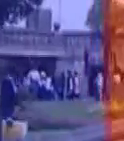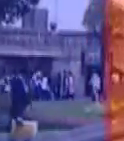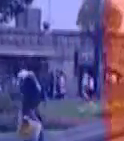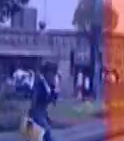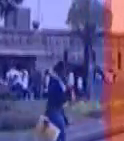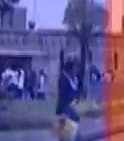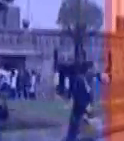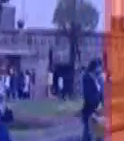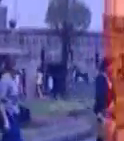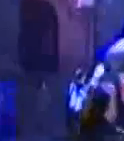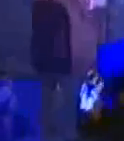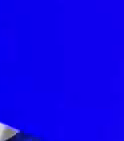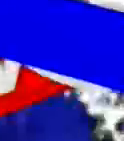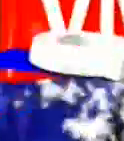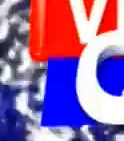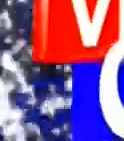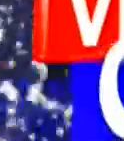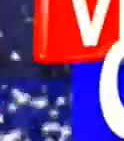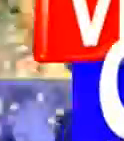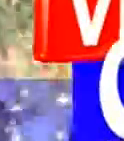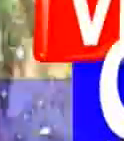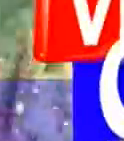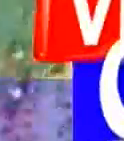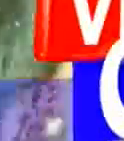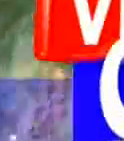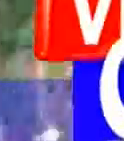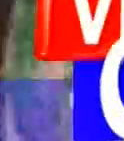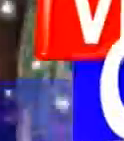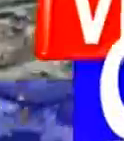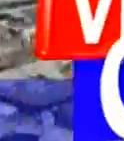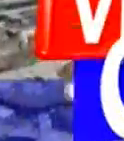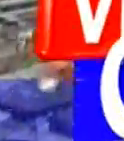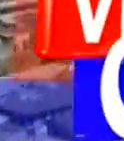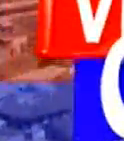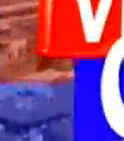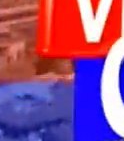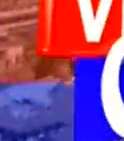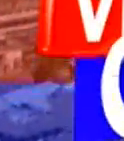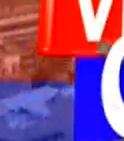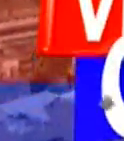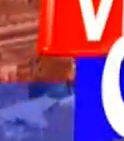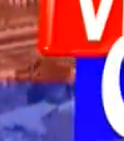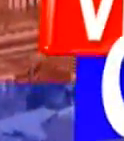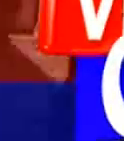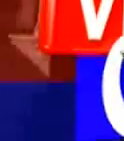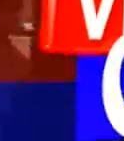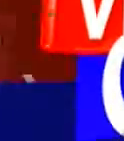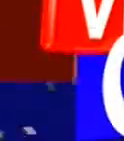Thank you.